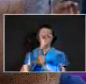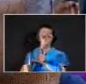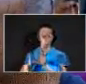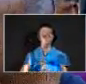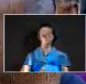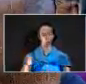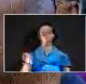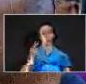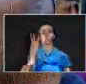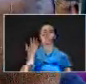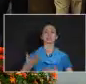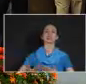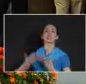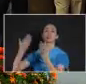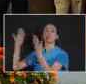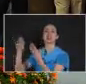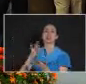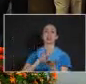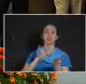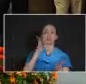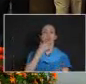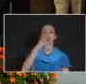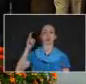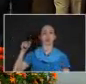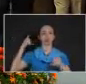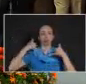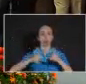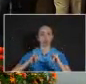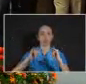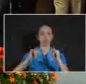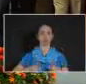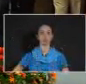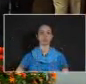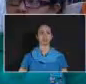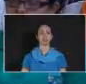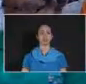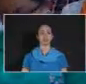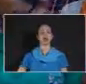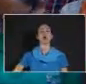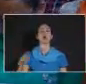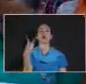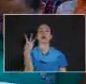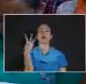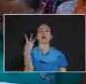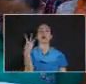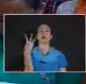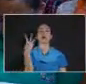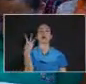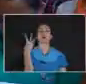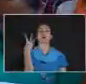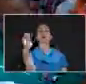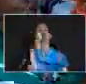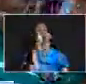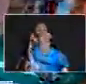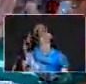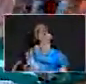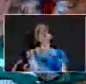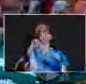¿Cuánto le dan gloria a Dios todavía? ¿Cuántos le dan gloria a Dios con esto? Al